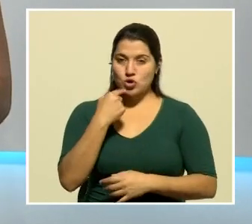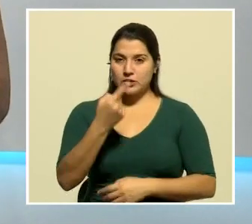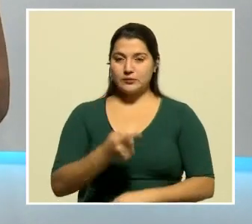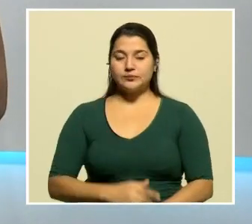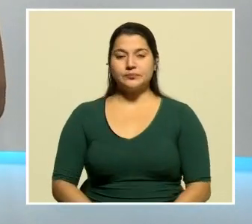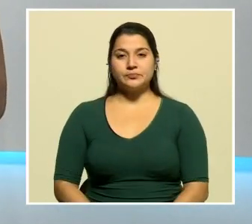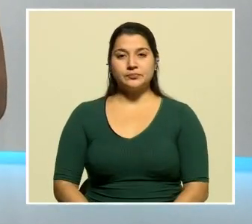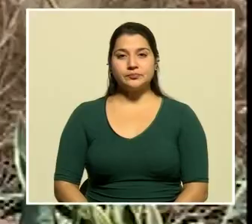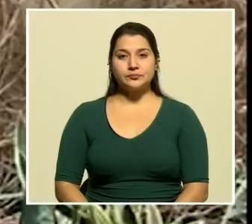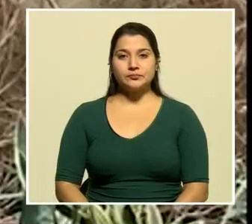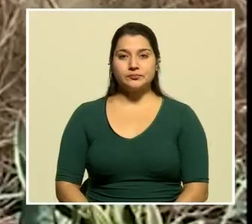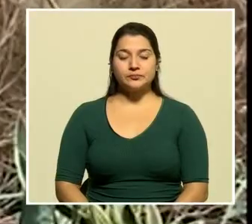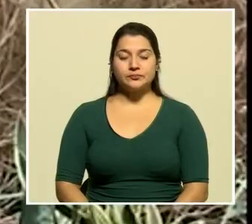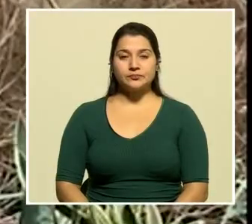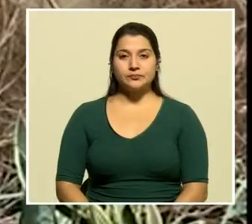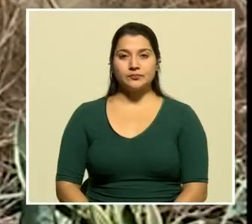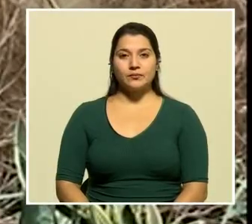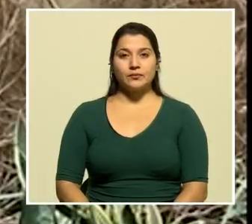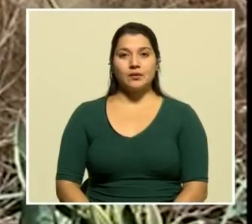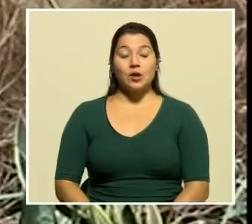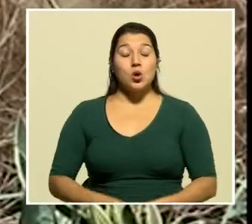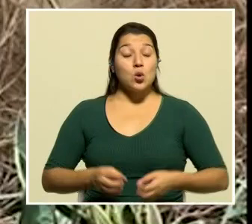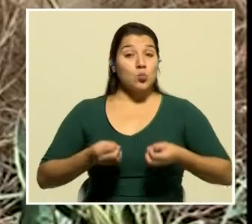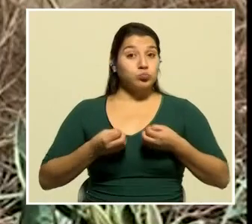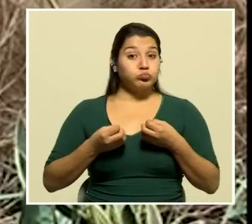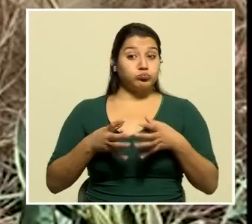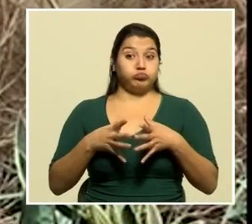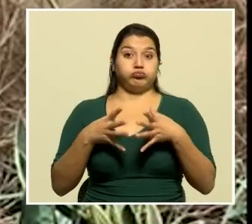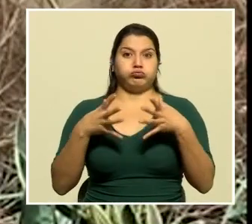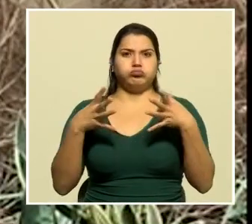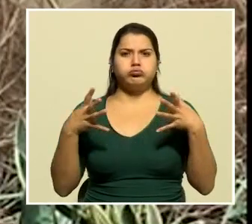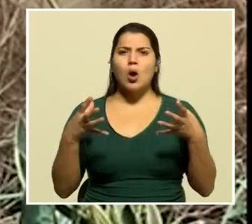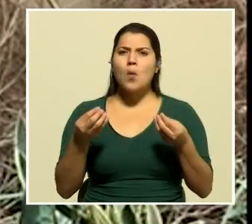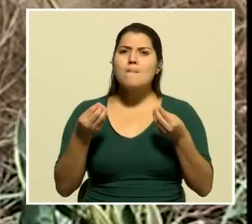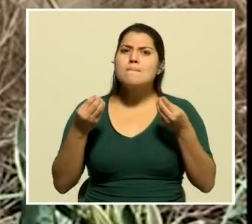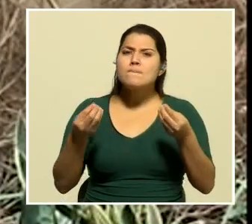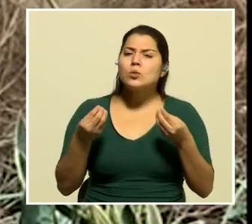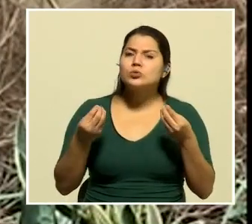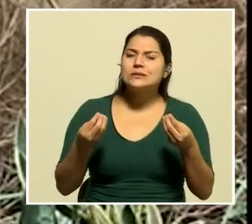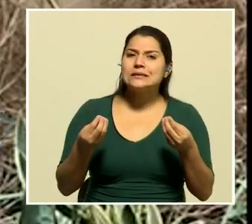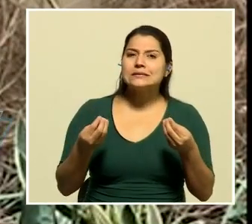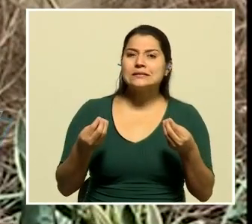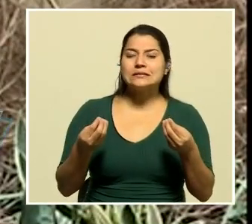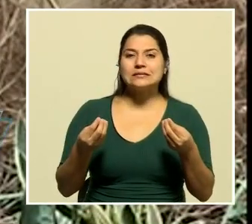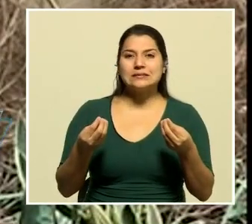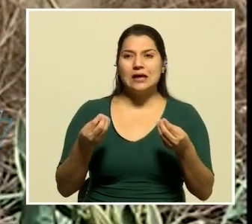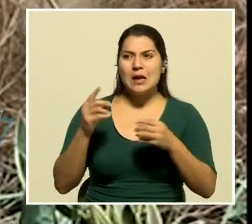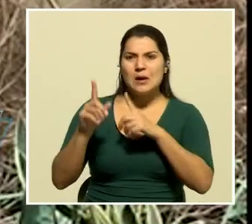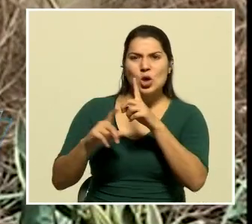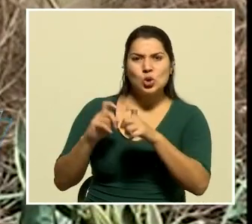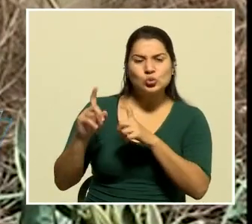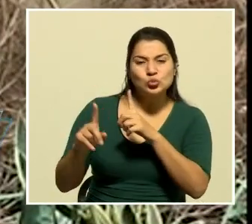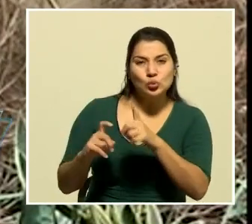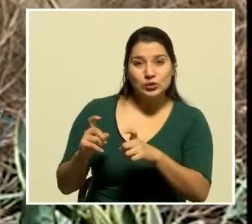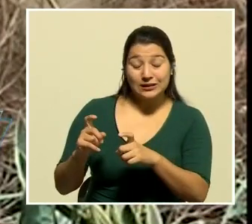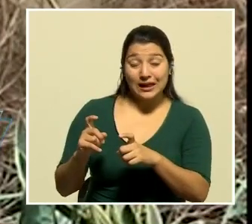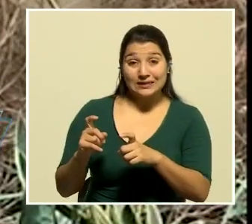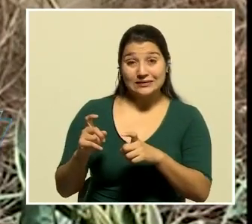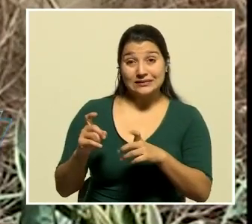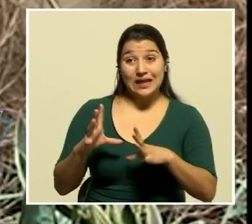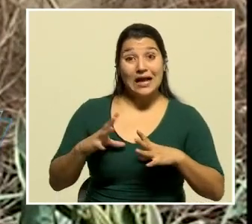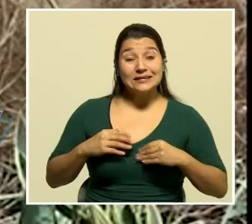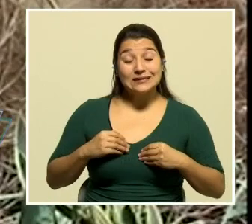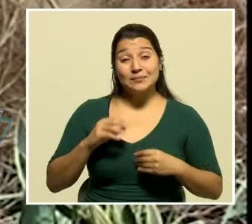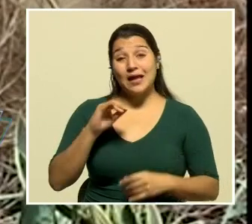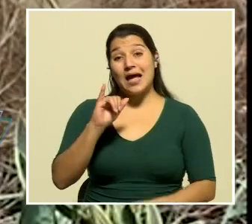declaraciones. La enorme cantidad de consultas que hemos recibido en el Instituto Nacional